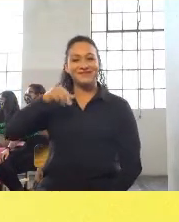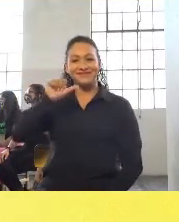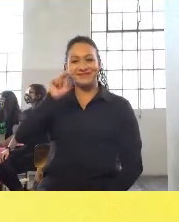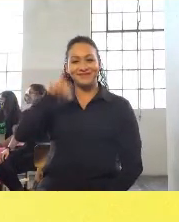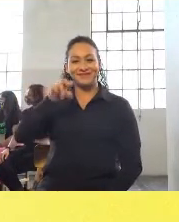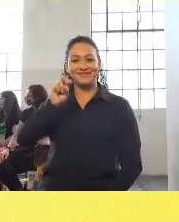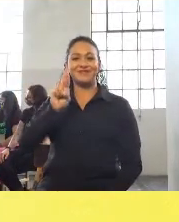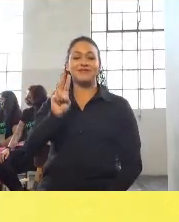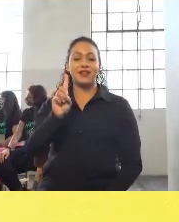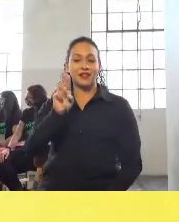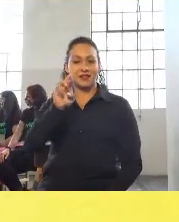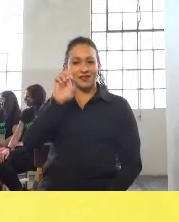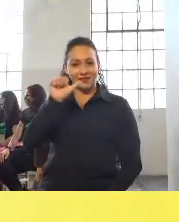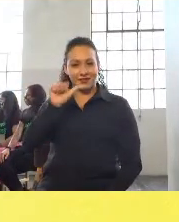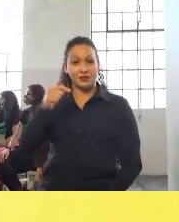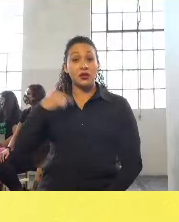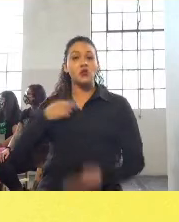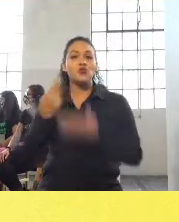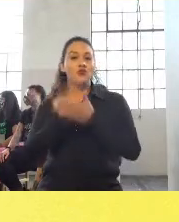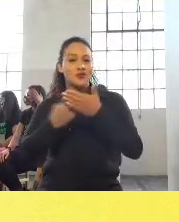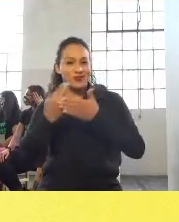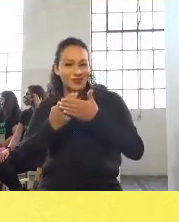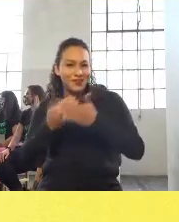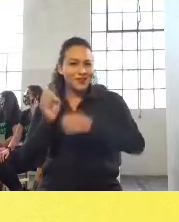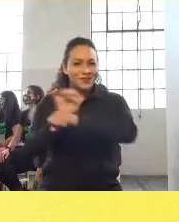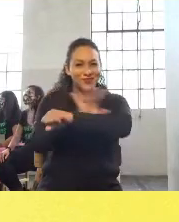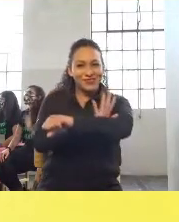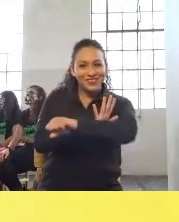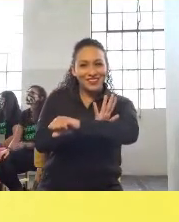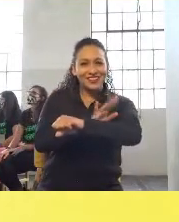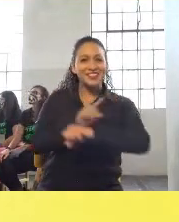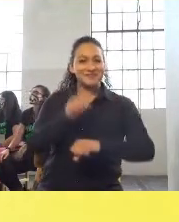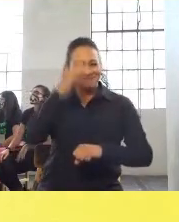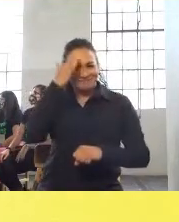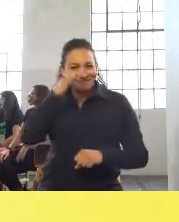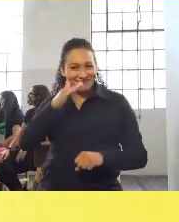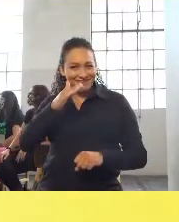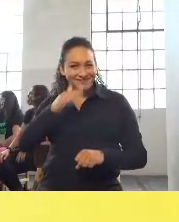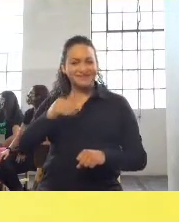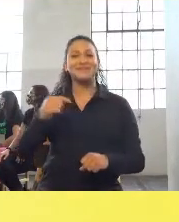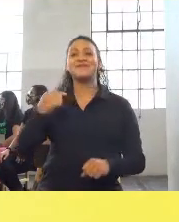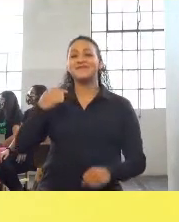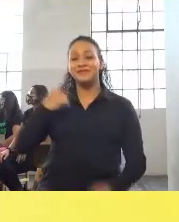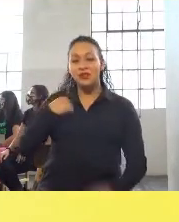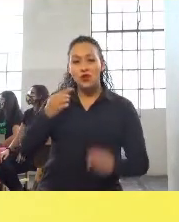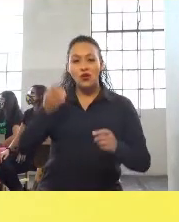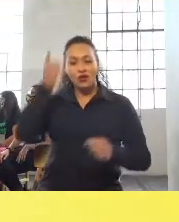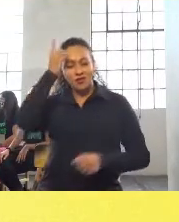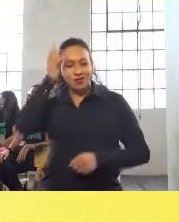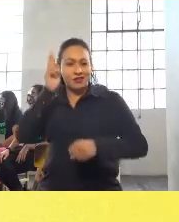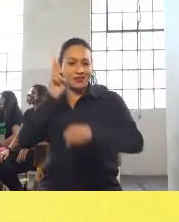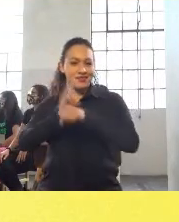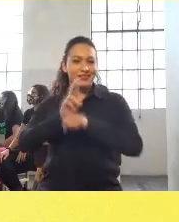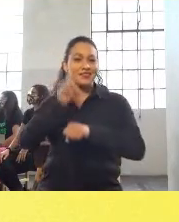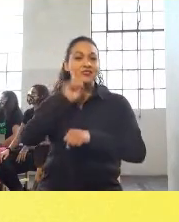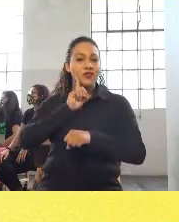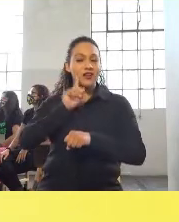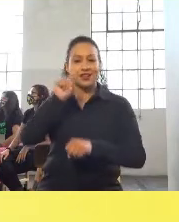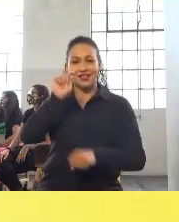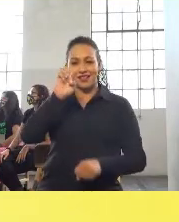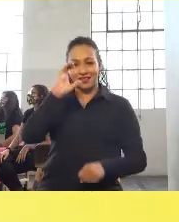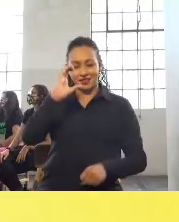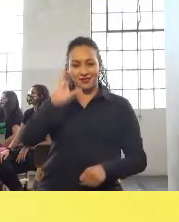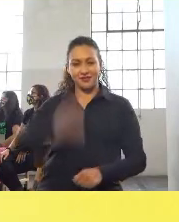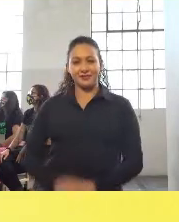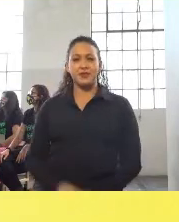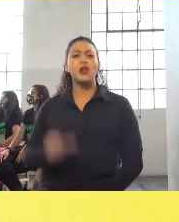soy diseñadora emocional, lo que sea que eso signifique, y soy la directora del programa de diseño del TEC.